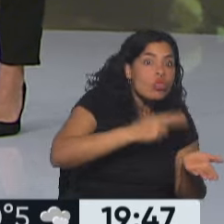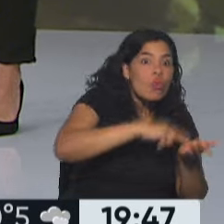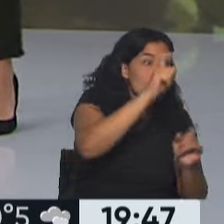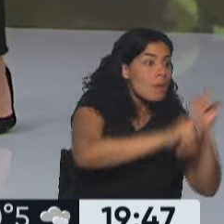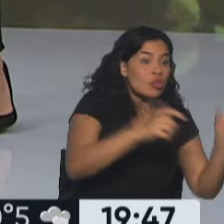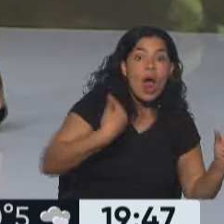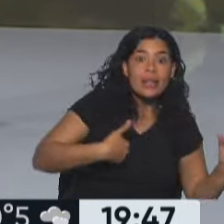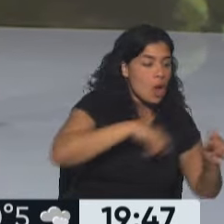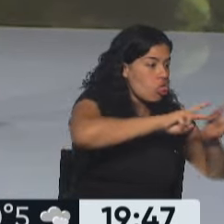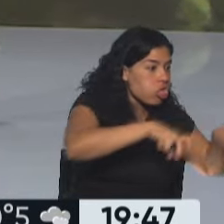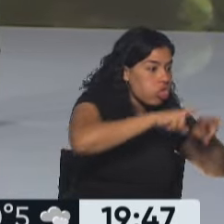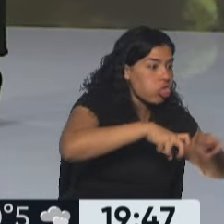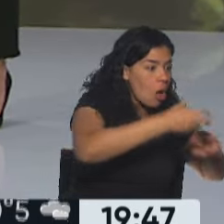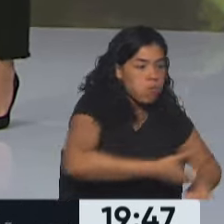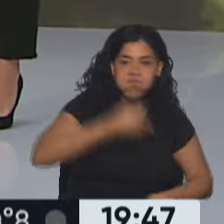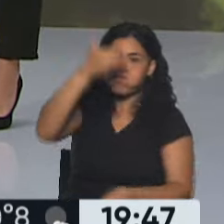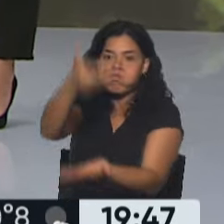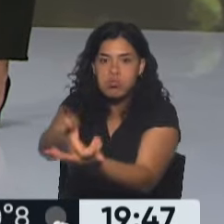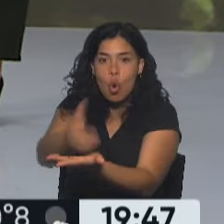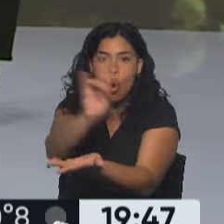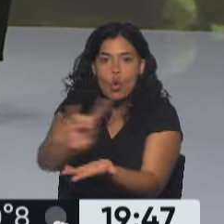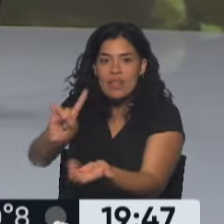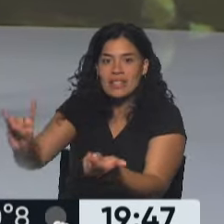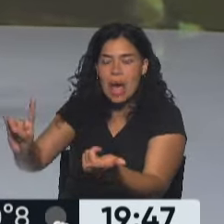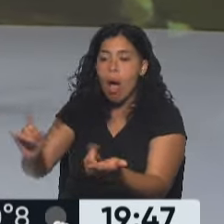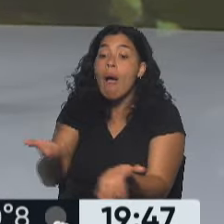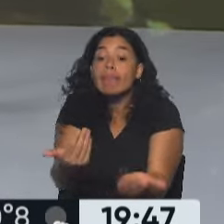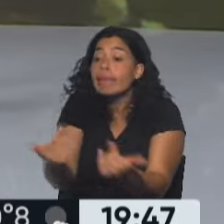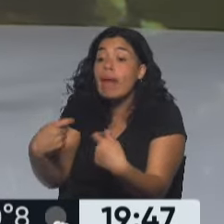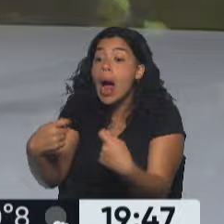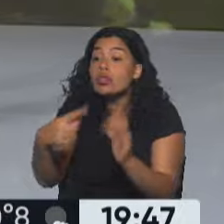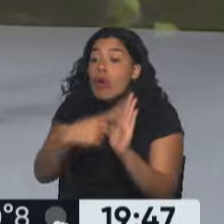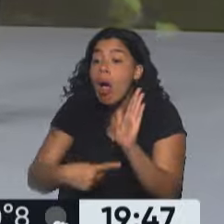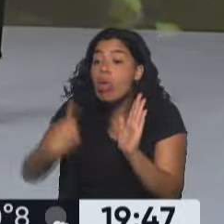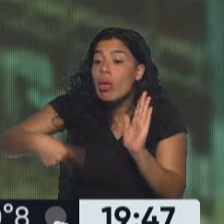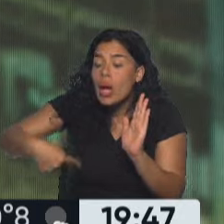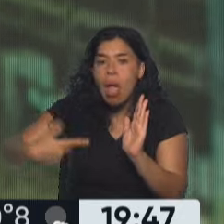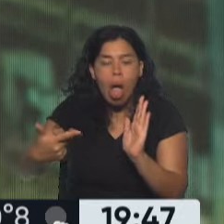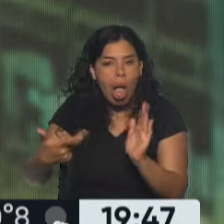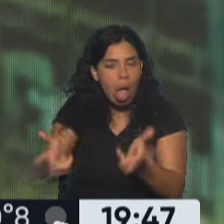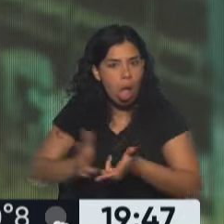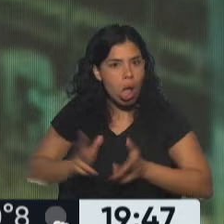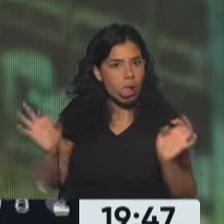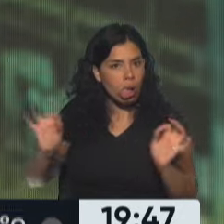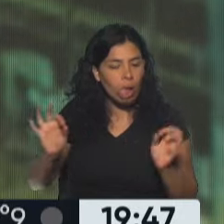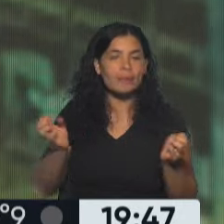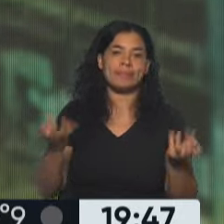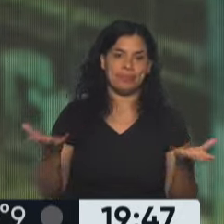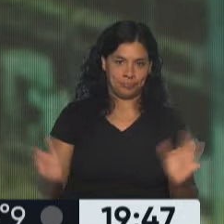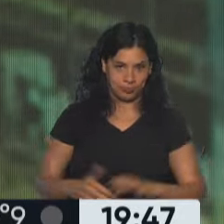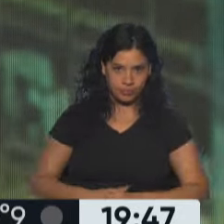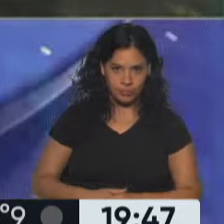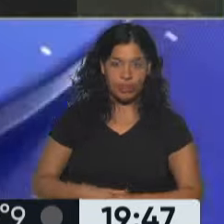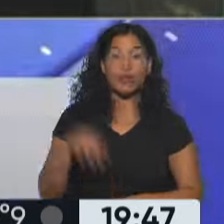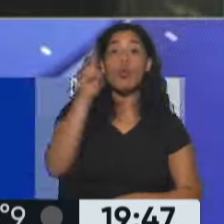qué se gasta en las universidades. Hay otro capítulo que el gobierno alega, que es quiénes integran hoy la